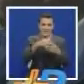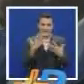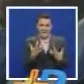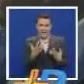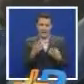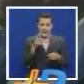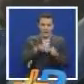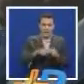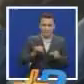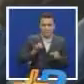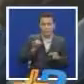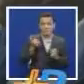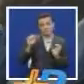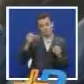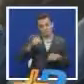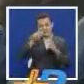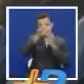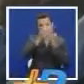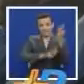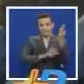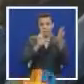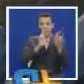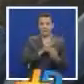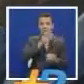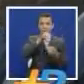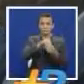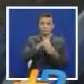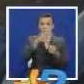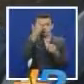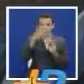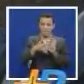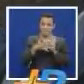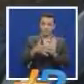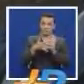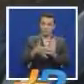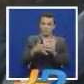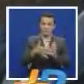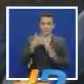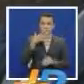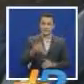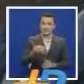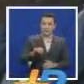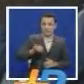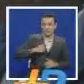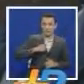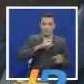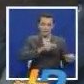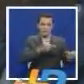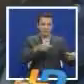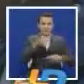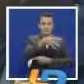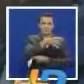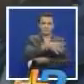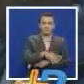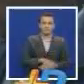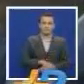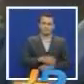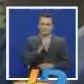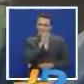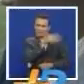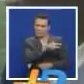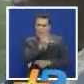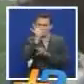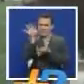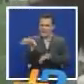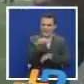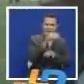la posibilidad de estar en esa lista de ir al Mundial, y eso hay que reafirmarlo cada vez que tengamos la oportunidad de estar en la selección. ¿Holanda distinto a Bélgica?